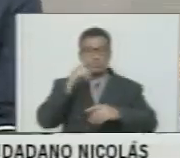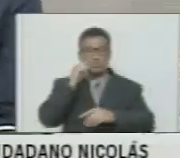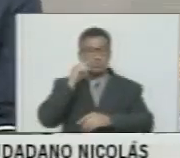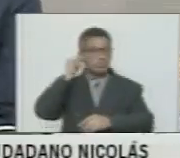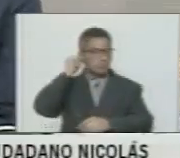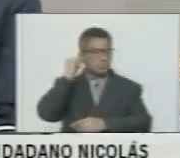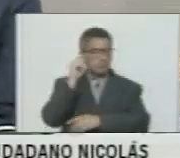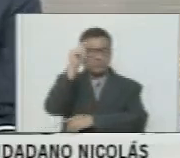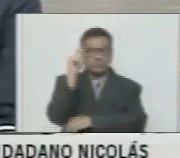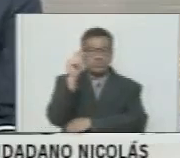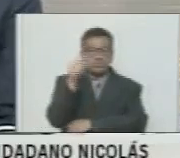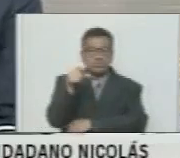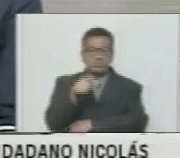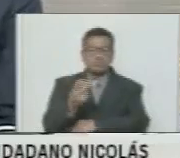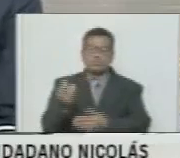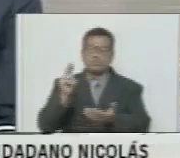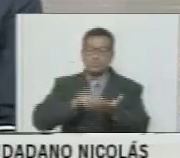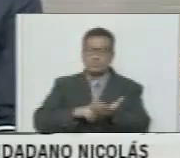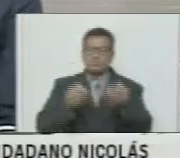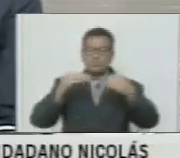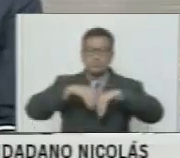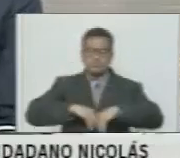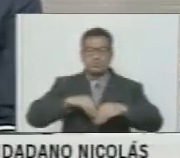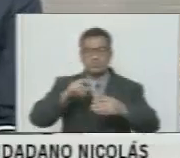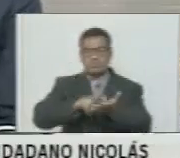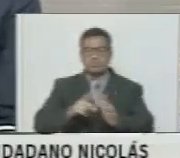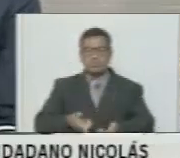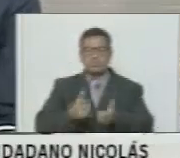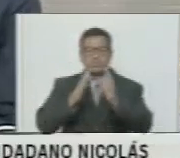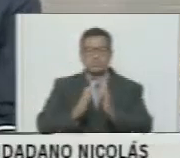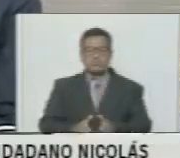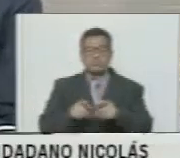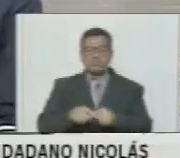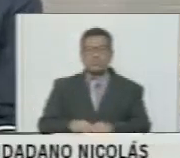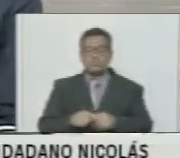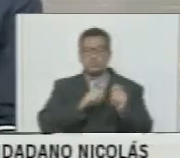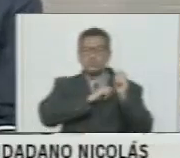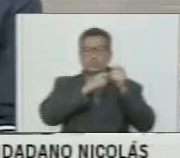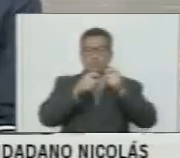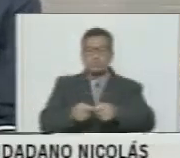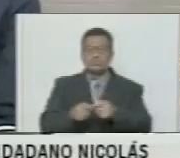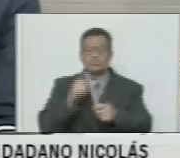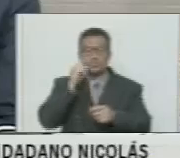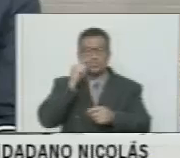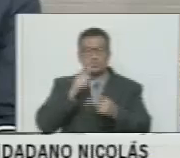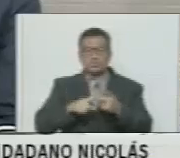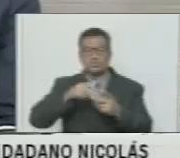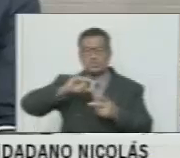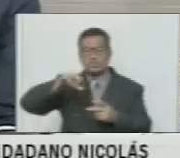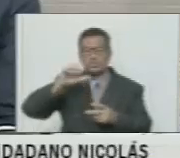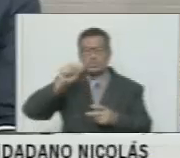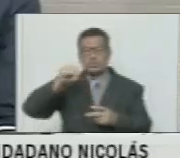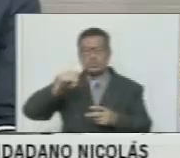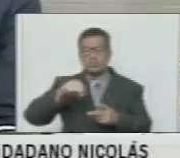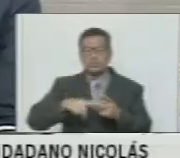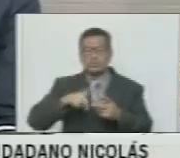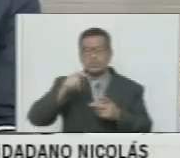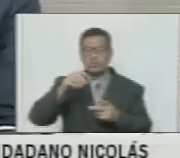las honorables diputadas y los honorables diputados que estén de acuerdo con aprobar la autorización del nombramiento del ciudadano